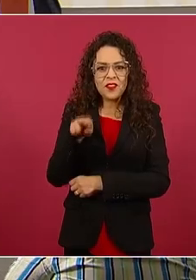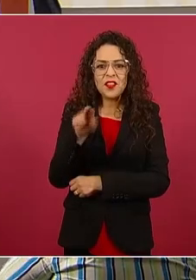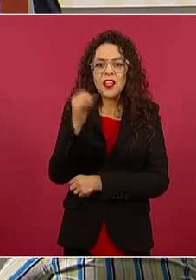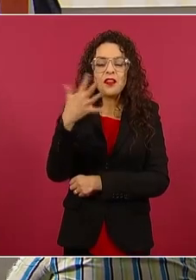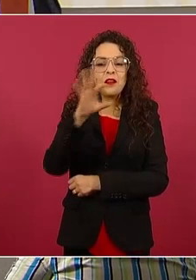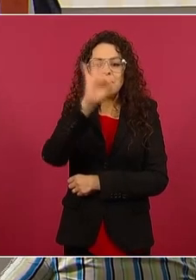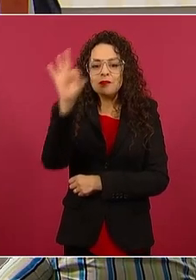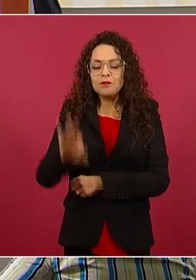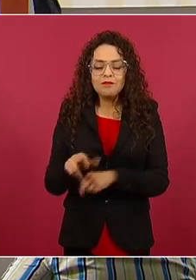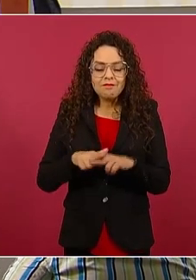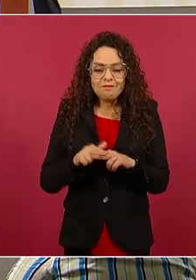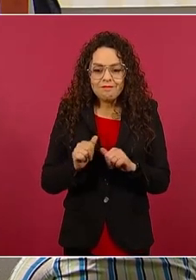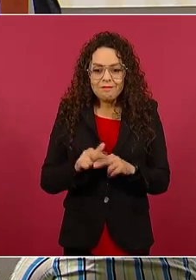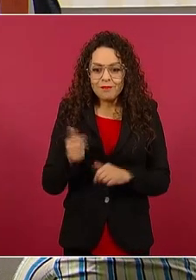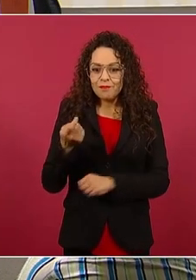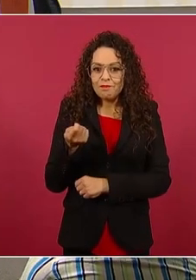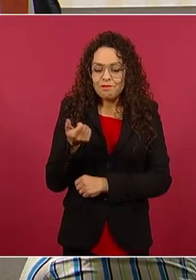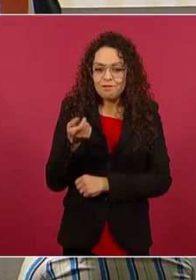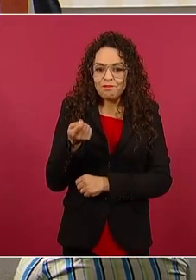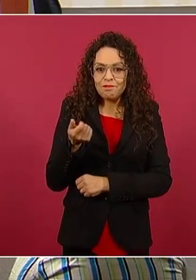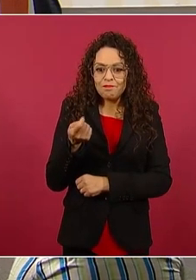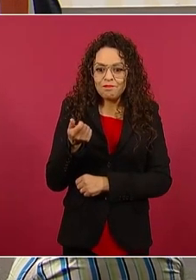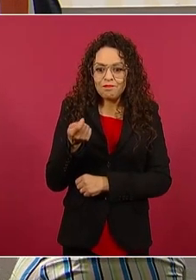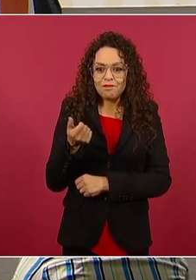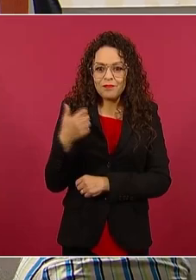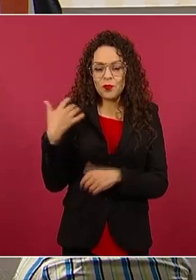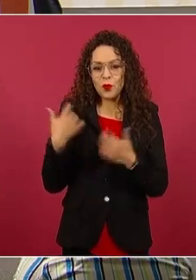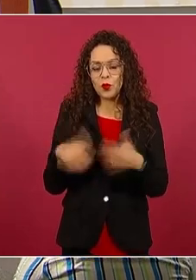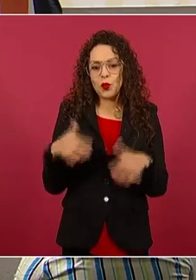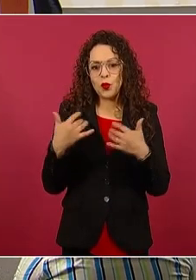Como se dice en el béisbol, paliza,